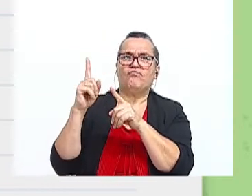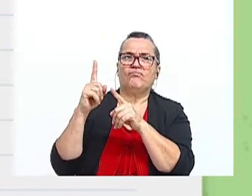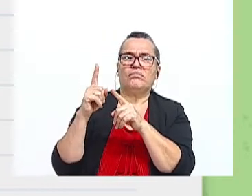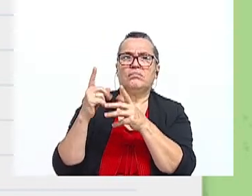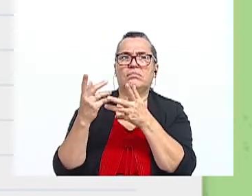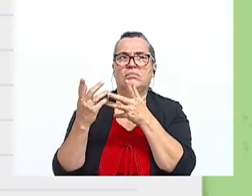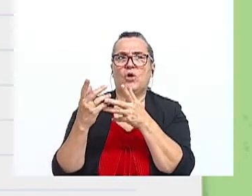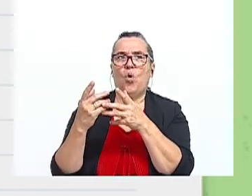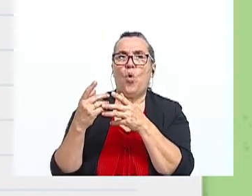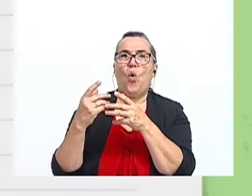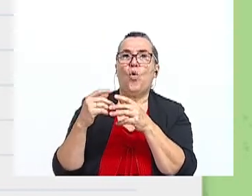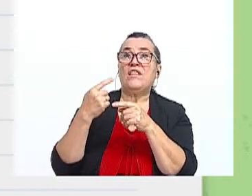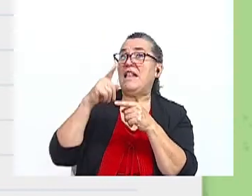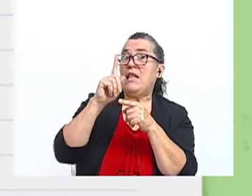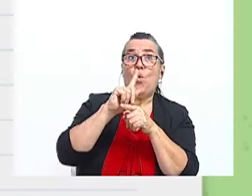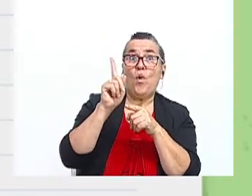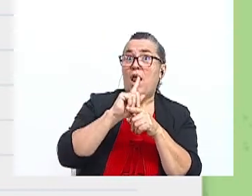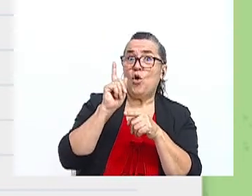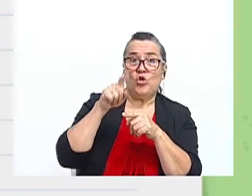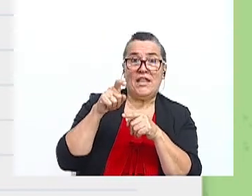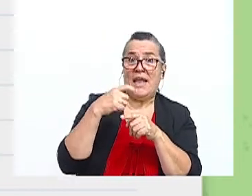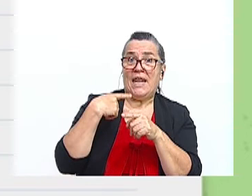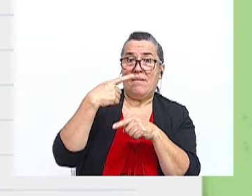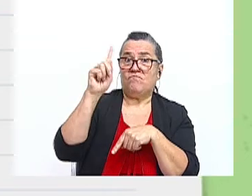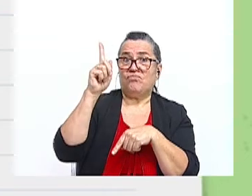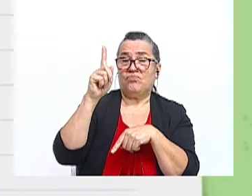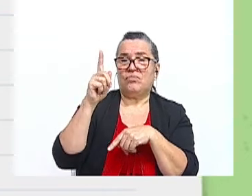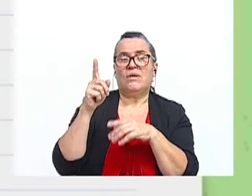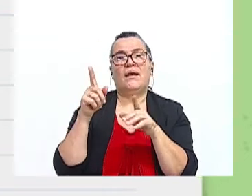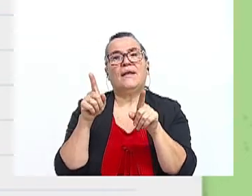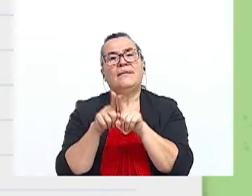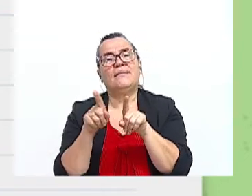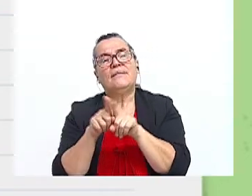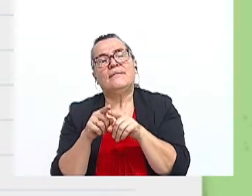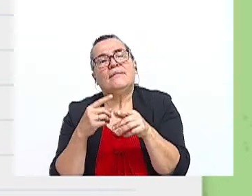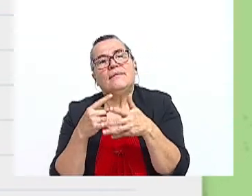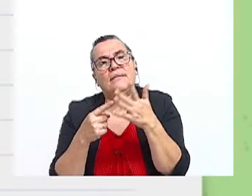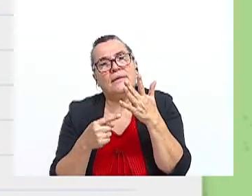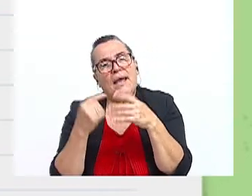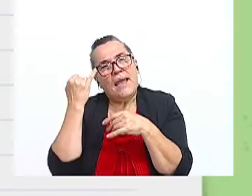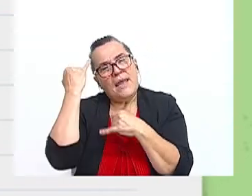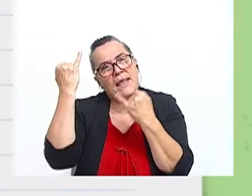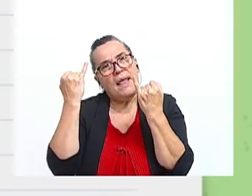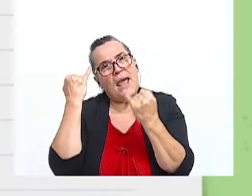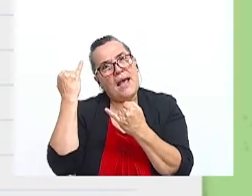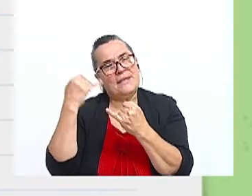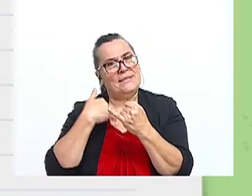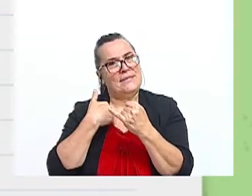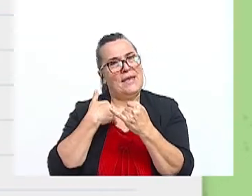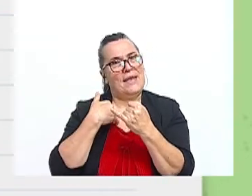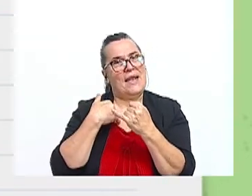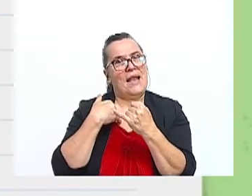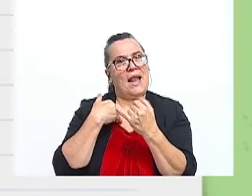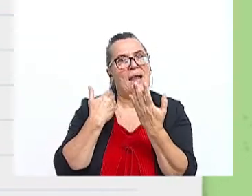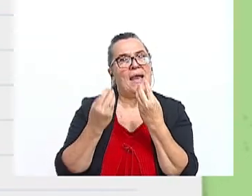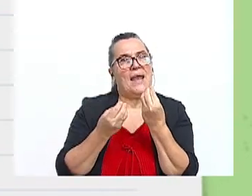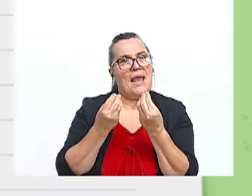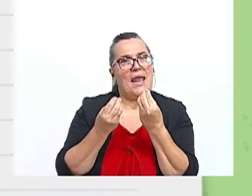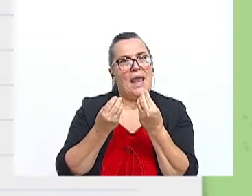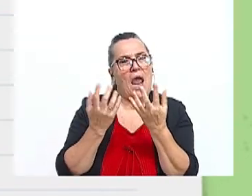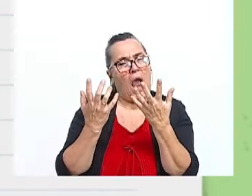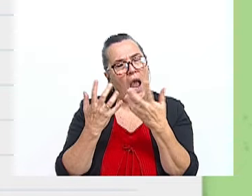bien tildé una que no debía. Además, que todas las ideas tengan su puntuación